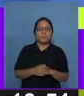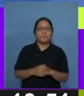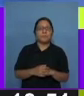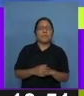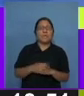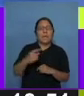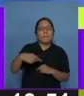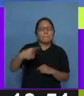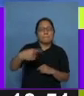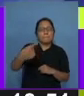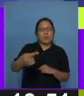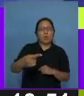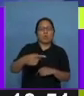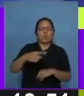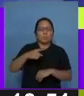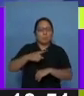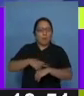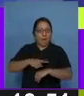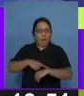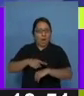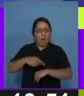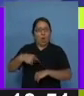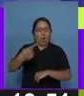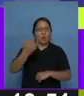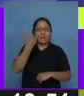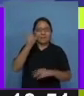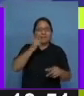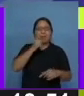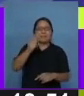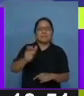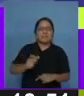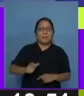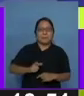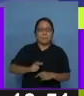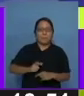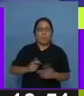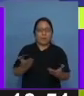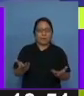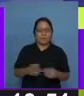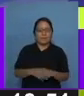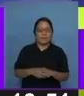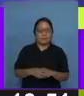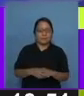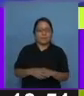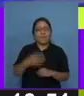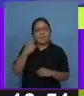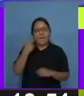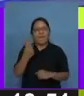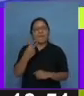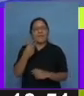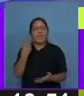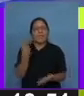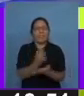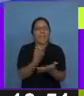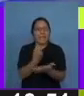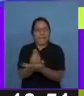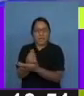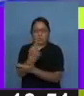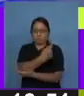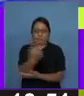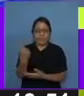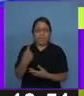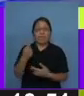próximas horas habrá ya respuesta, ¿no?, de los gremios mediante asambleas, delegados. Sí. ¿Hay expectativas por parte del gobierno? Sí,